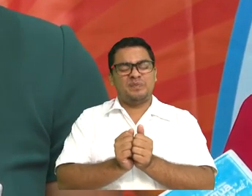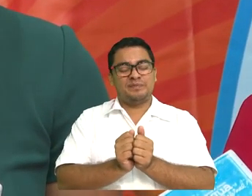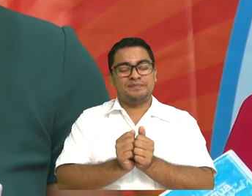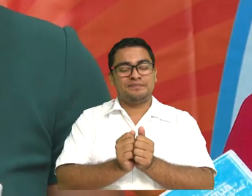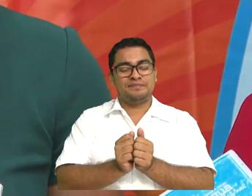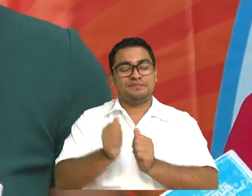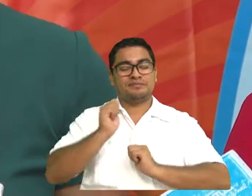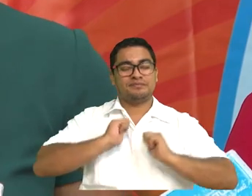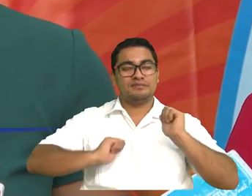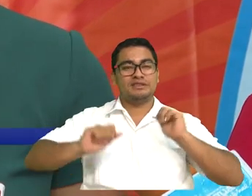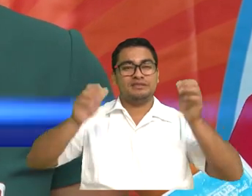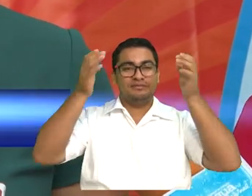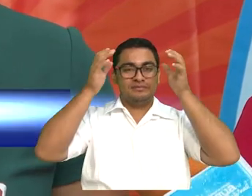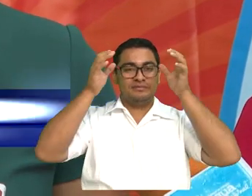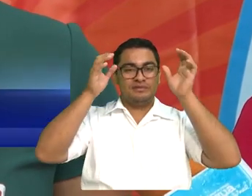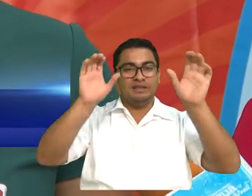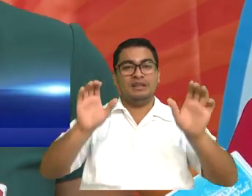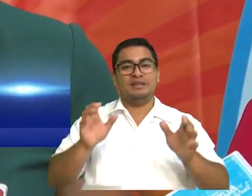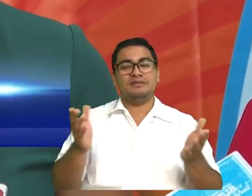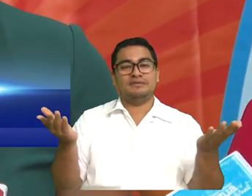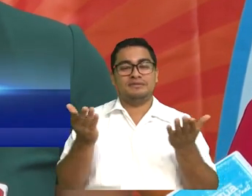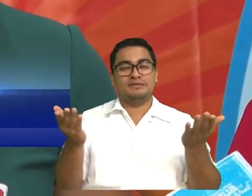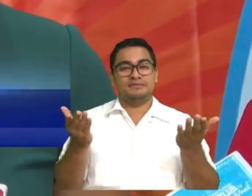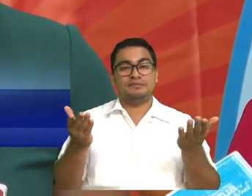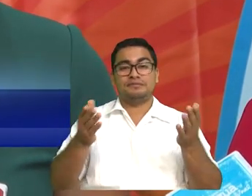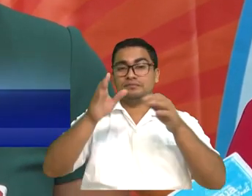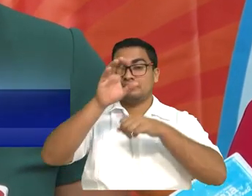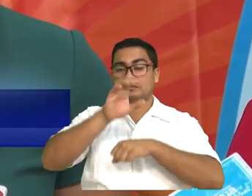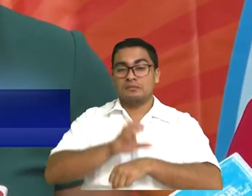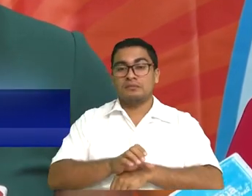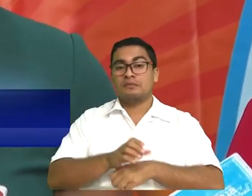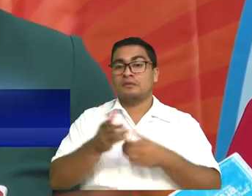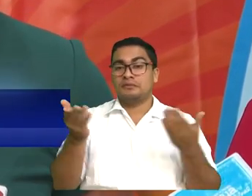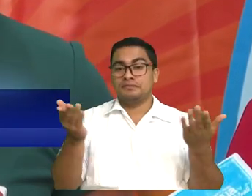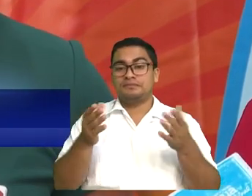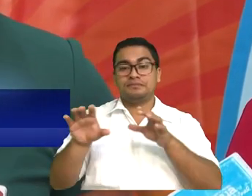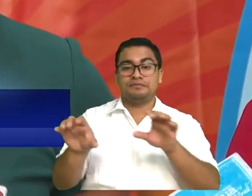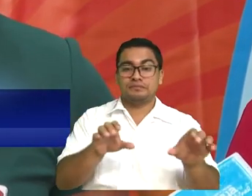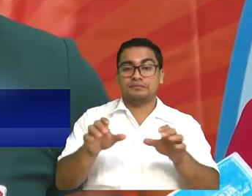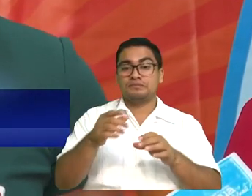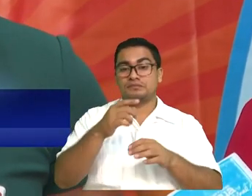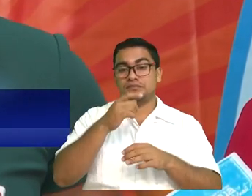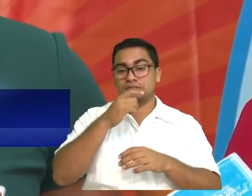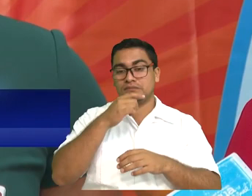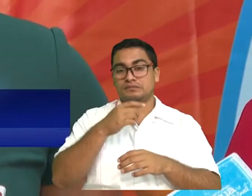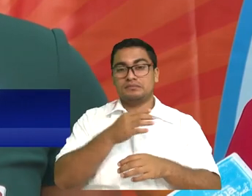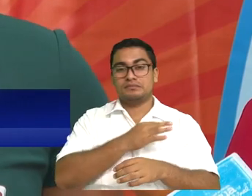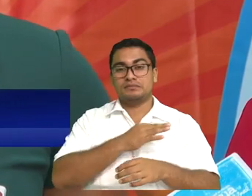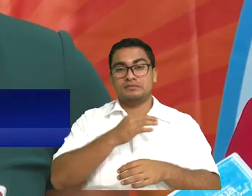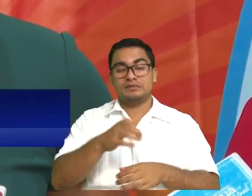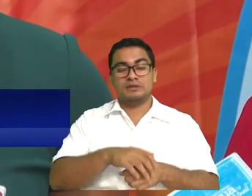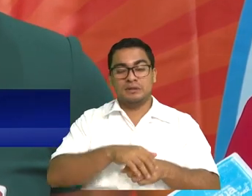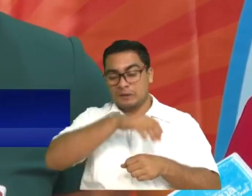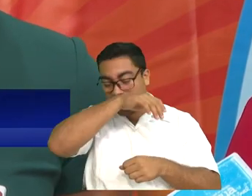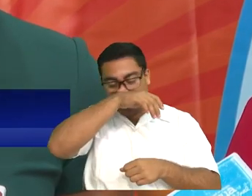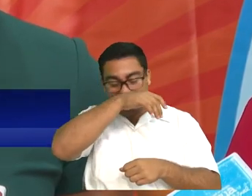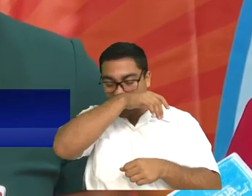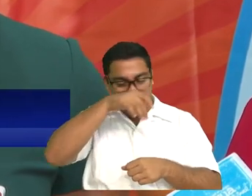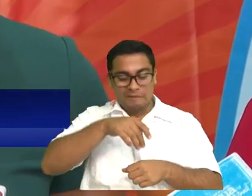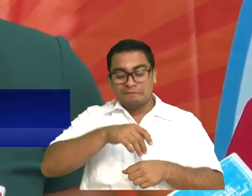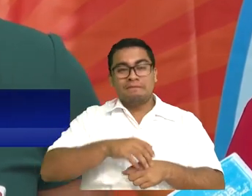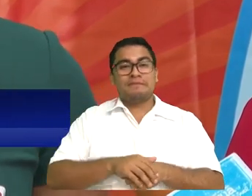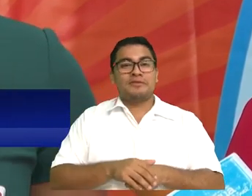artísticas, culturales, gastronómicas, tradicionales, actividades también de fe y religiosidad en todo el